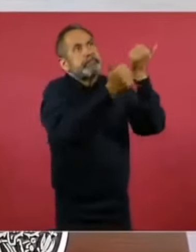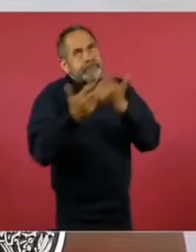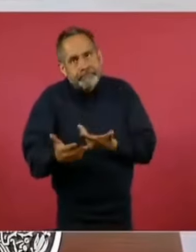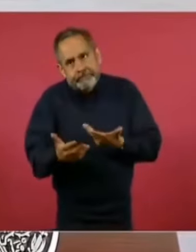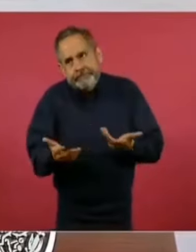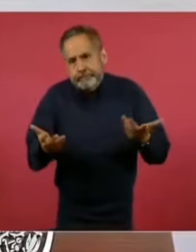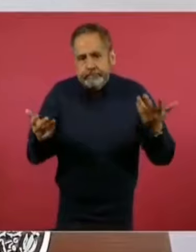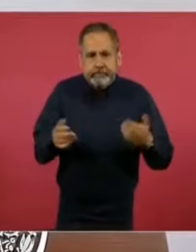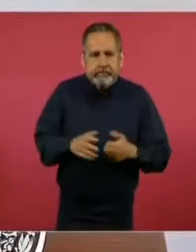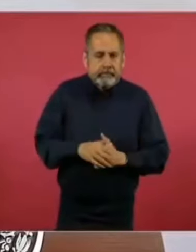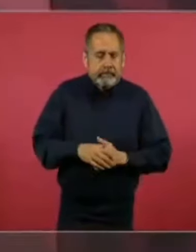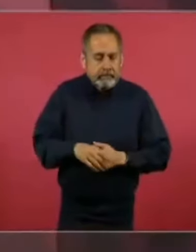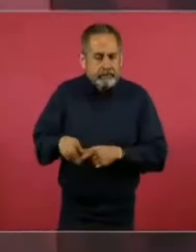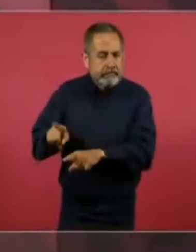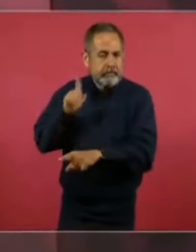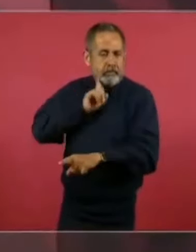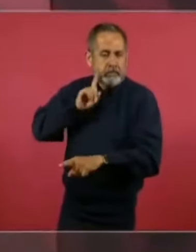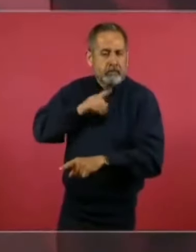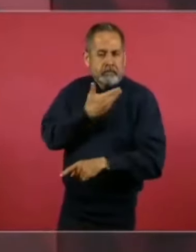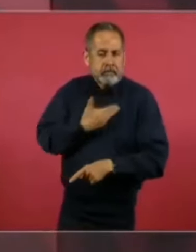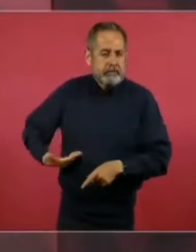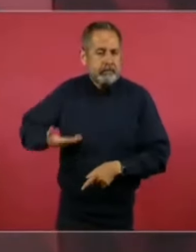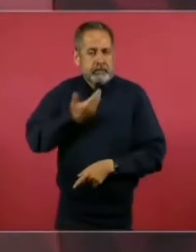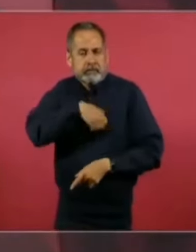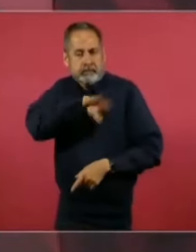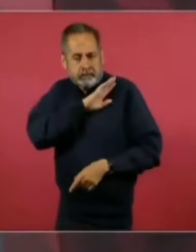La presidenta electa